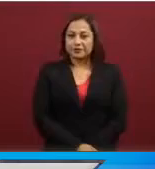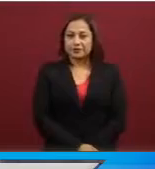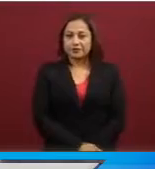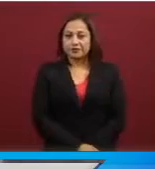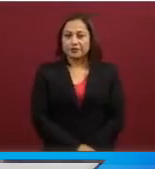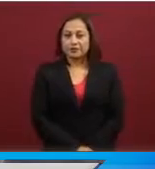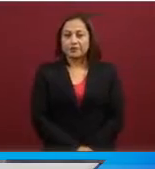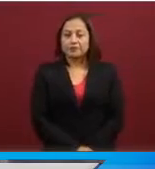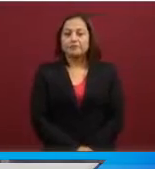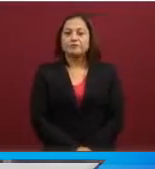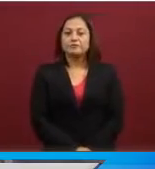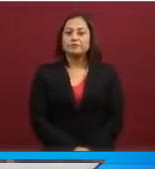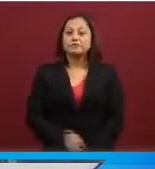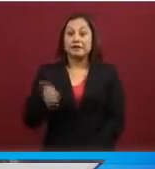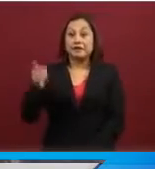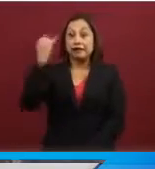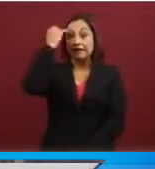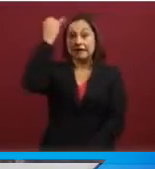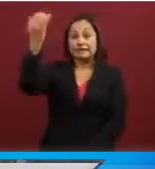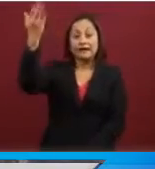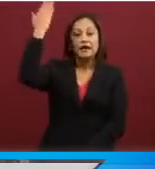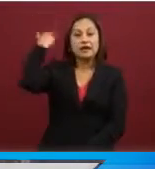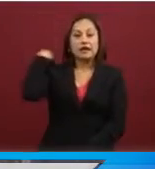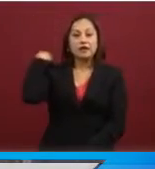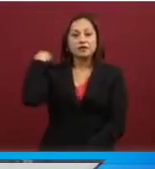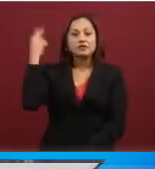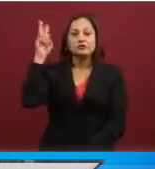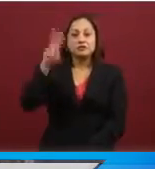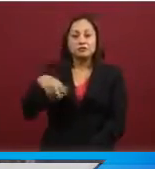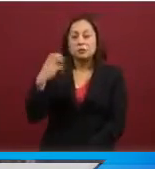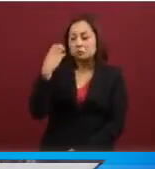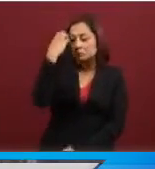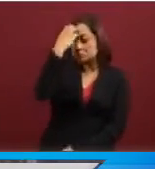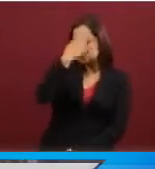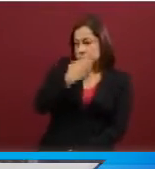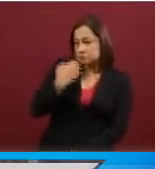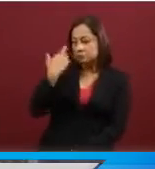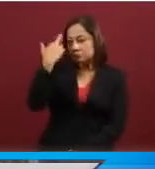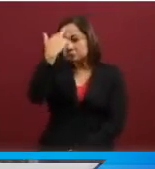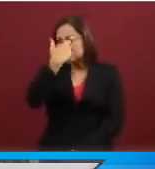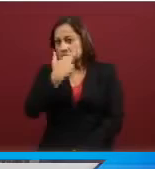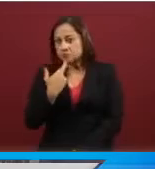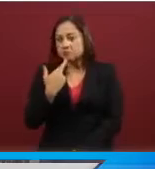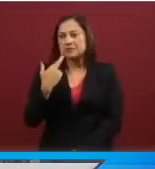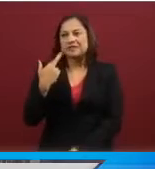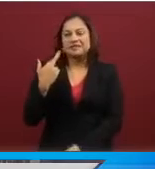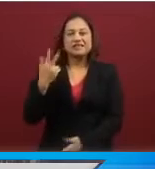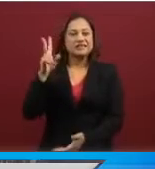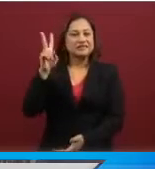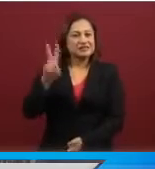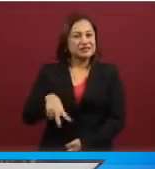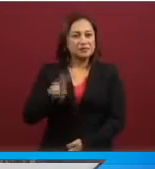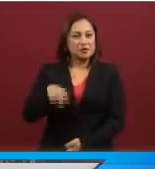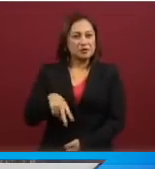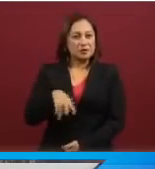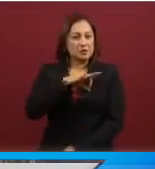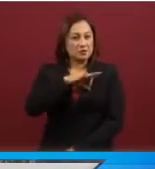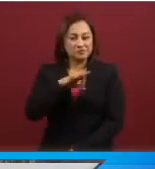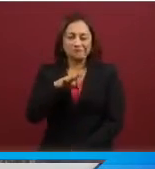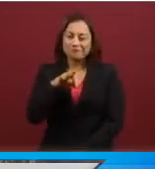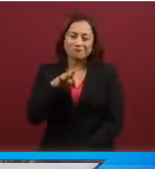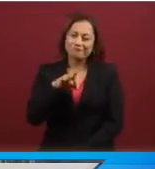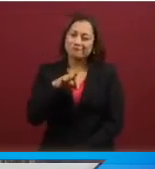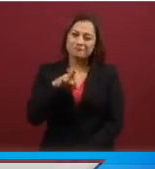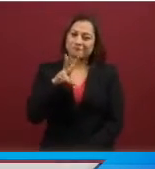Contaminación en la Ciudad de México. Para reducir la contaminación hay que ir a las fuentes que la generan. En la ciudad la fuente principal son